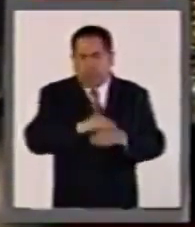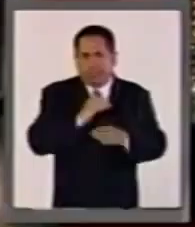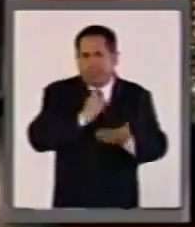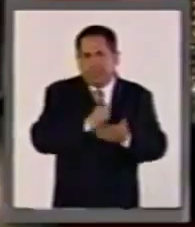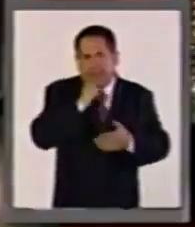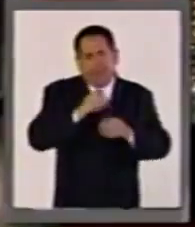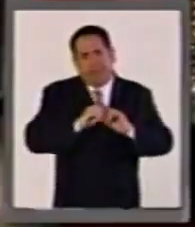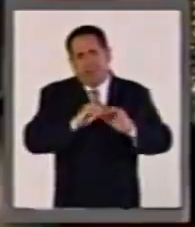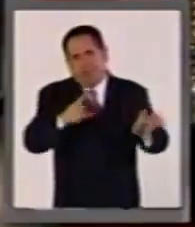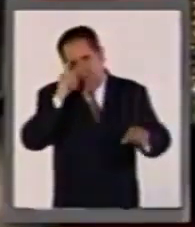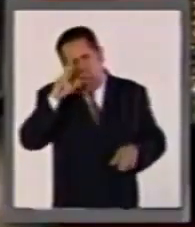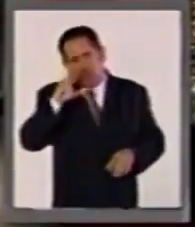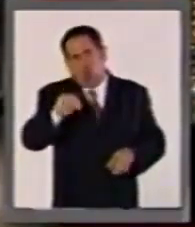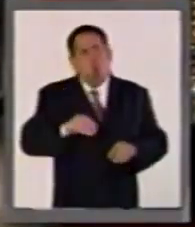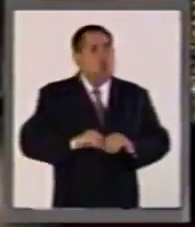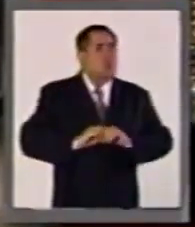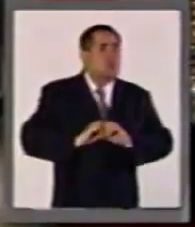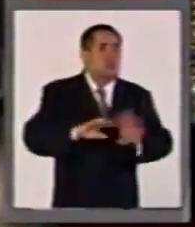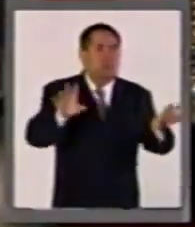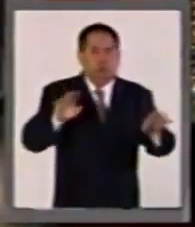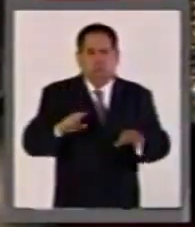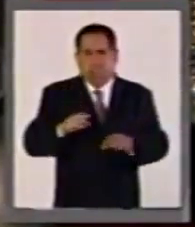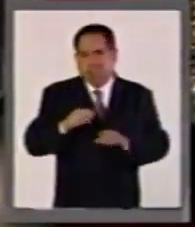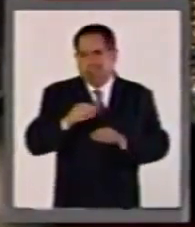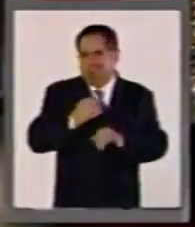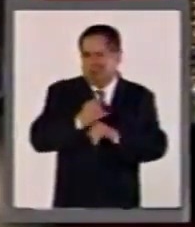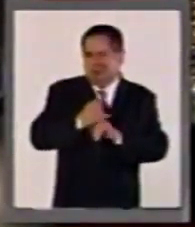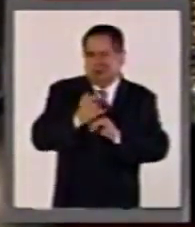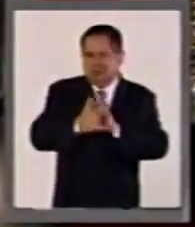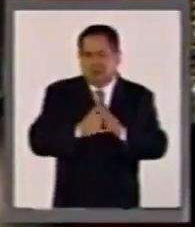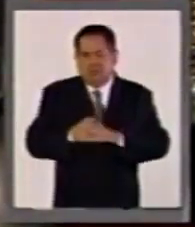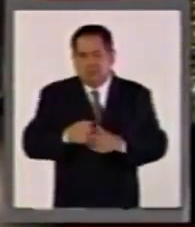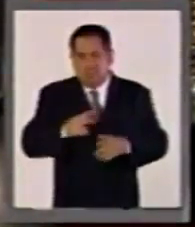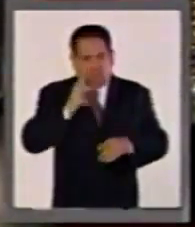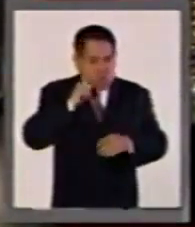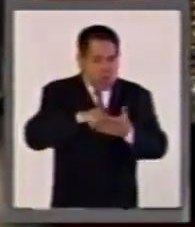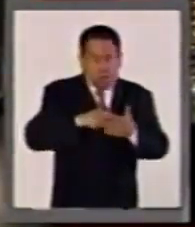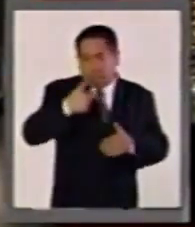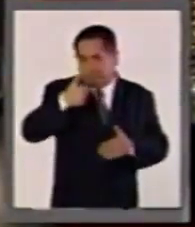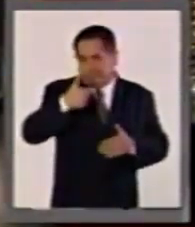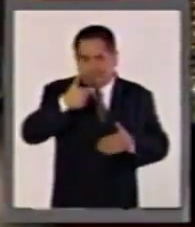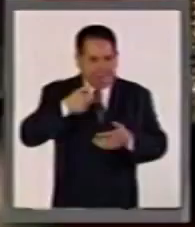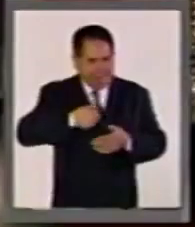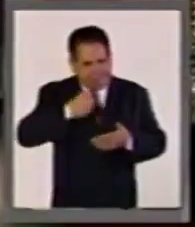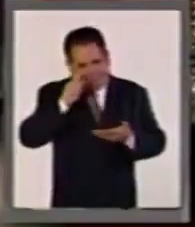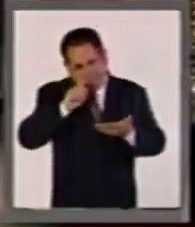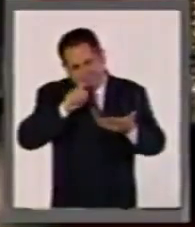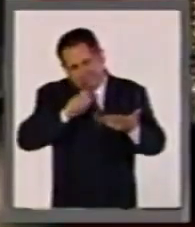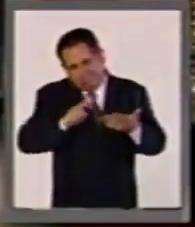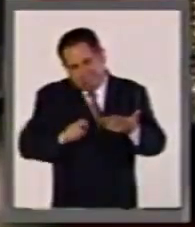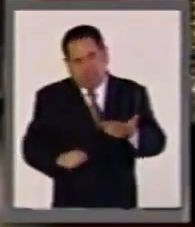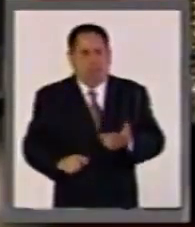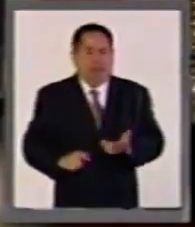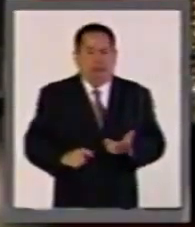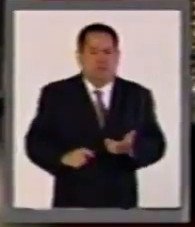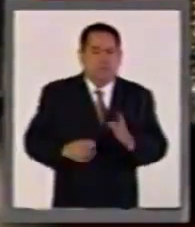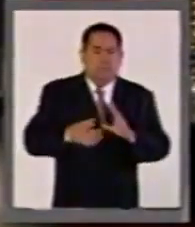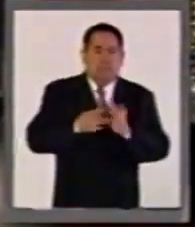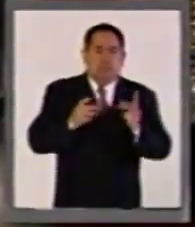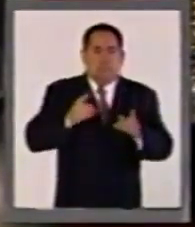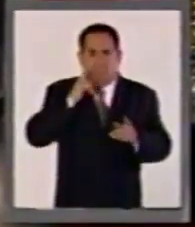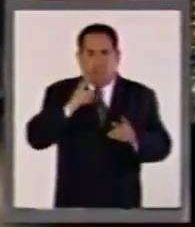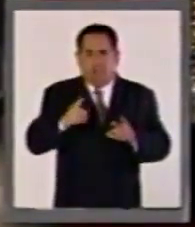estén circulando por las redes y teniendo tantas visitas como las que tiene, sino